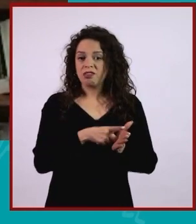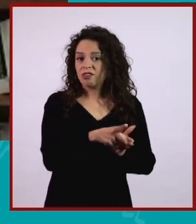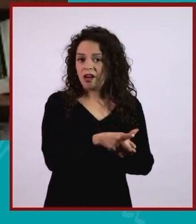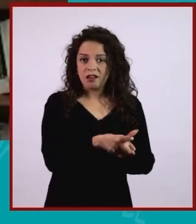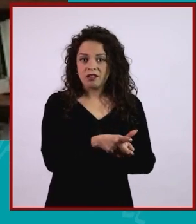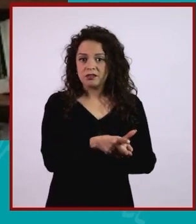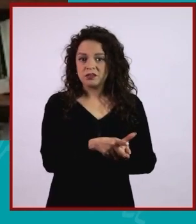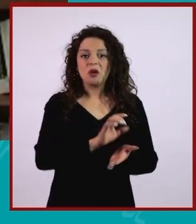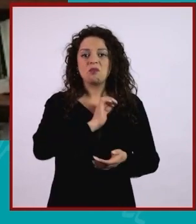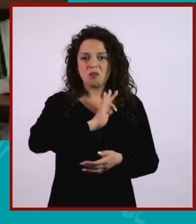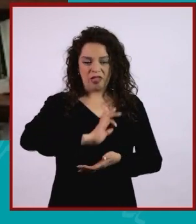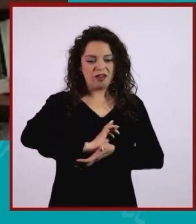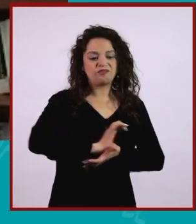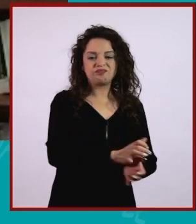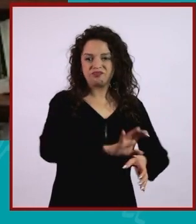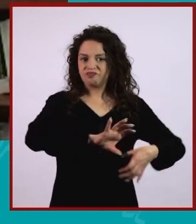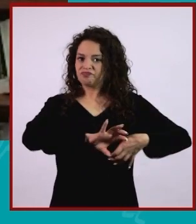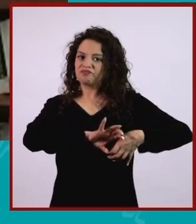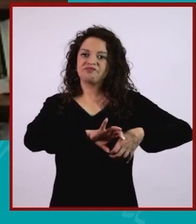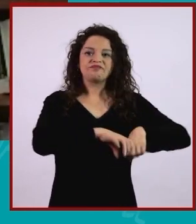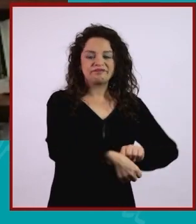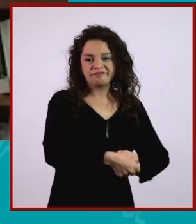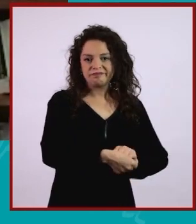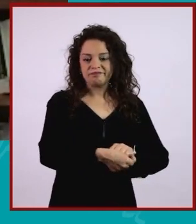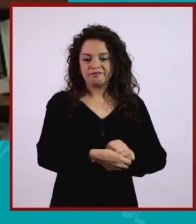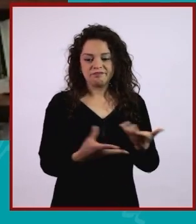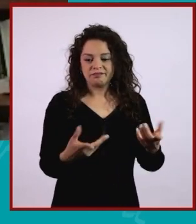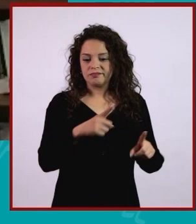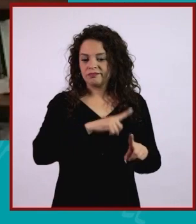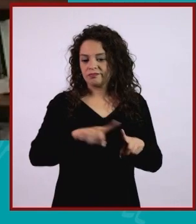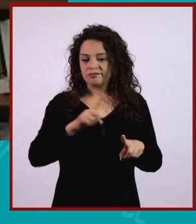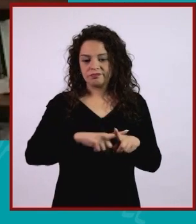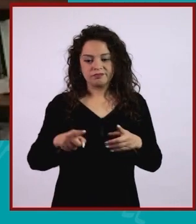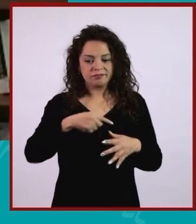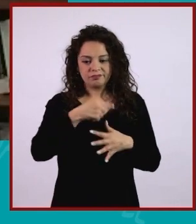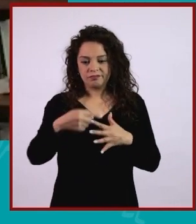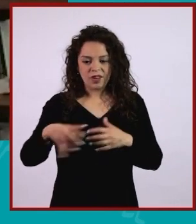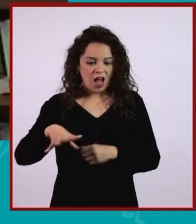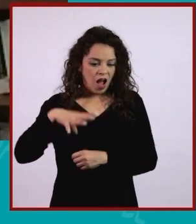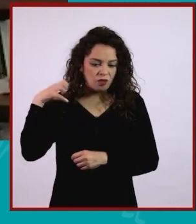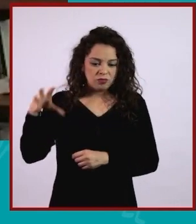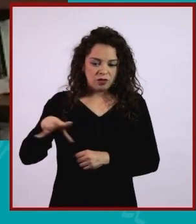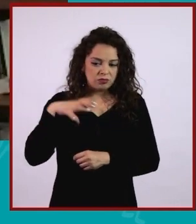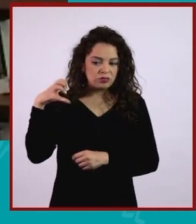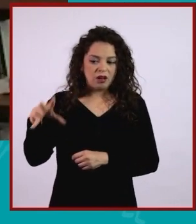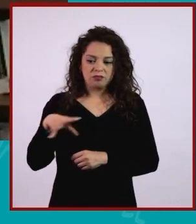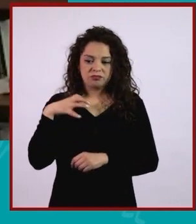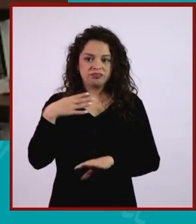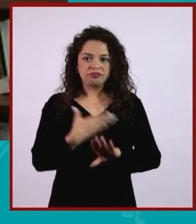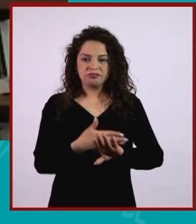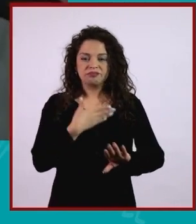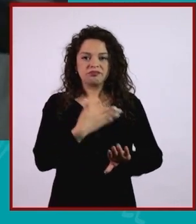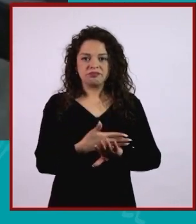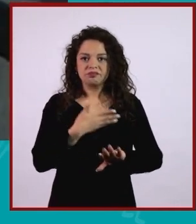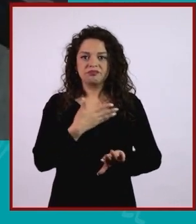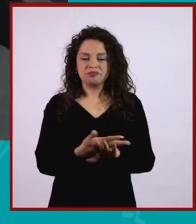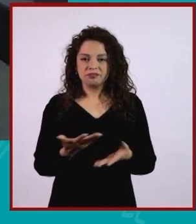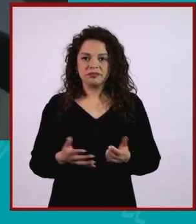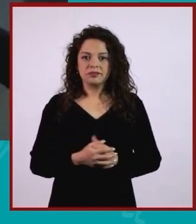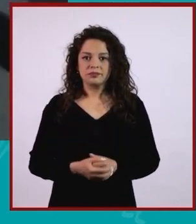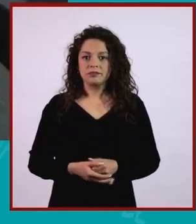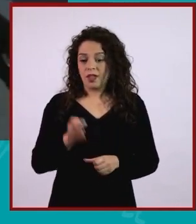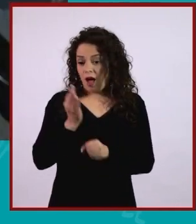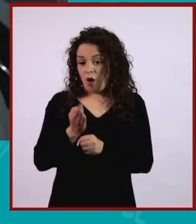tiene derechos, al otro se le puede pisar, se le puede pagar lo que sea, se le puede explotar, se le puede hacer trabajar durante